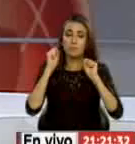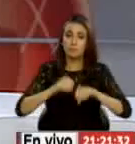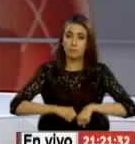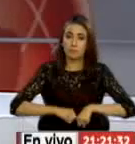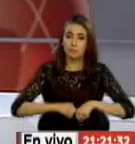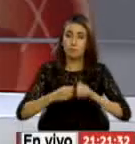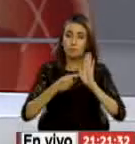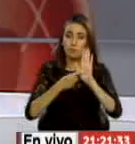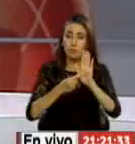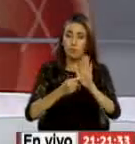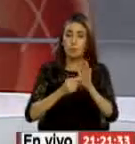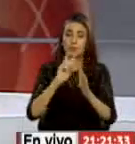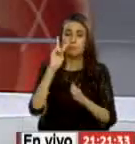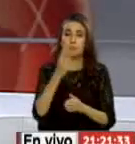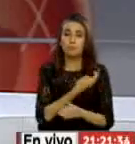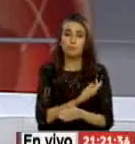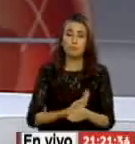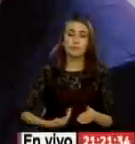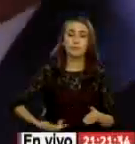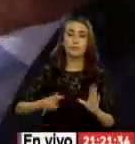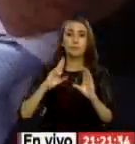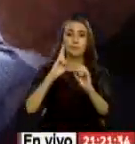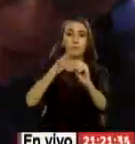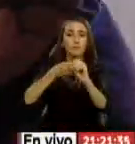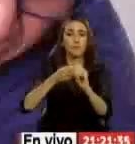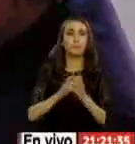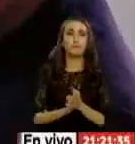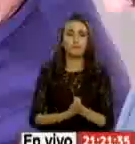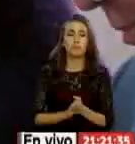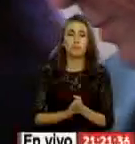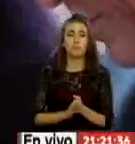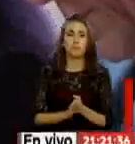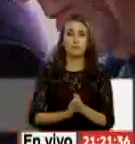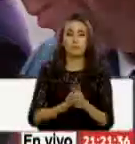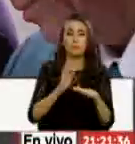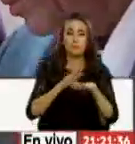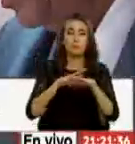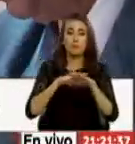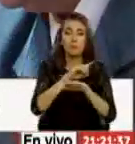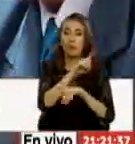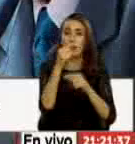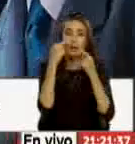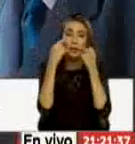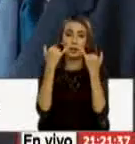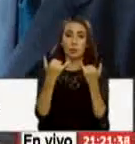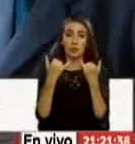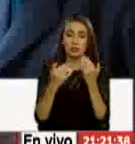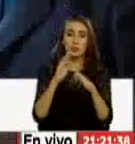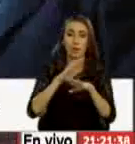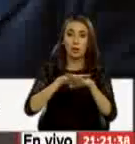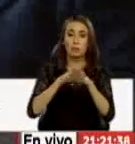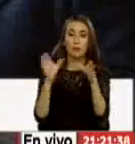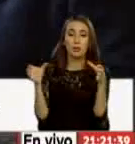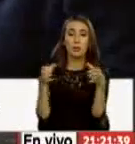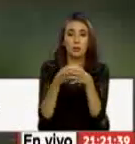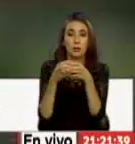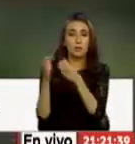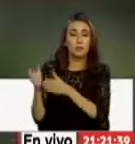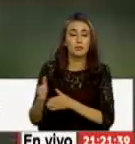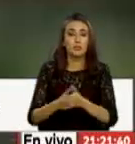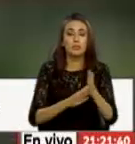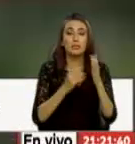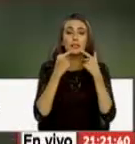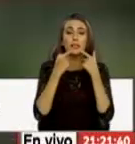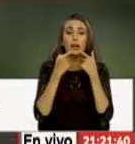permanencia en la vicepresidencia. El llamado a juicio del segundo mandatario por su presunta participación en el delito de